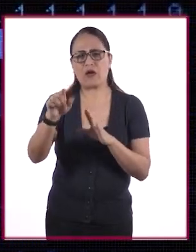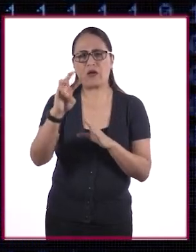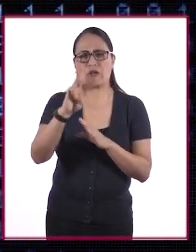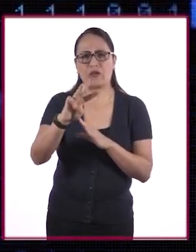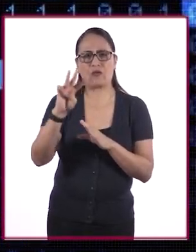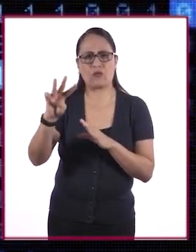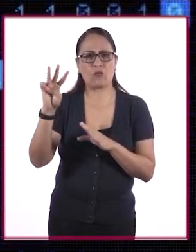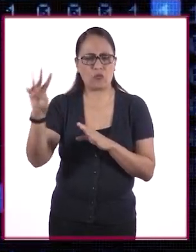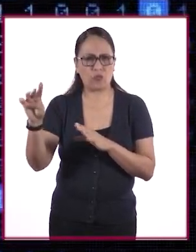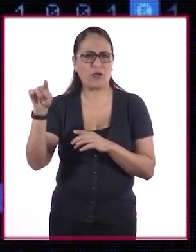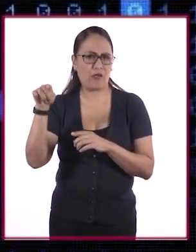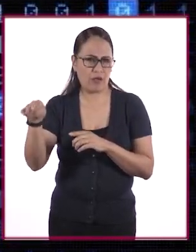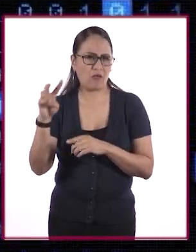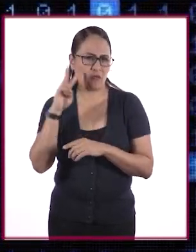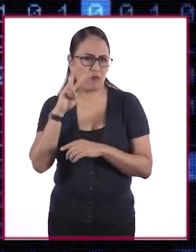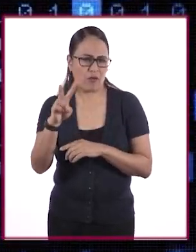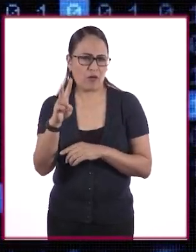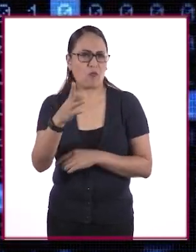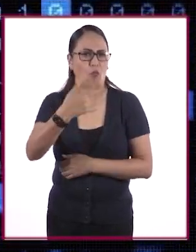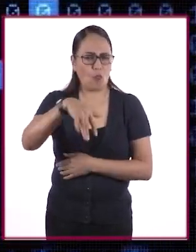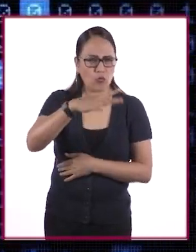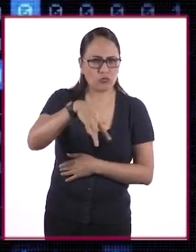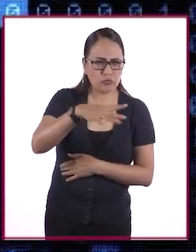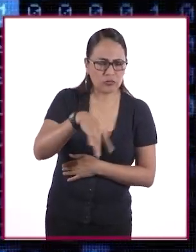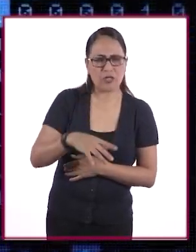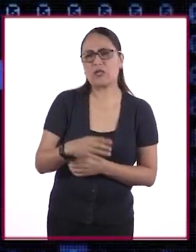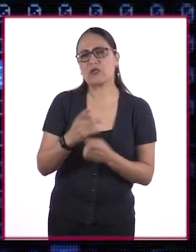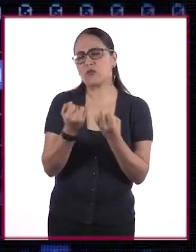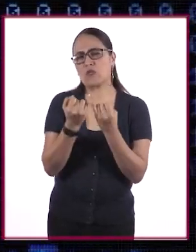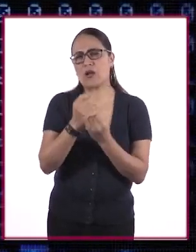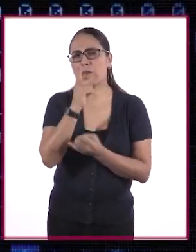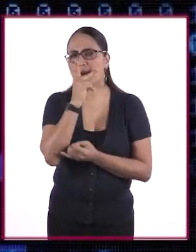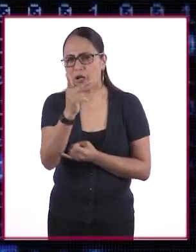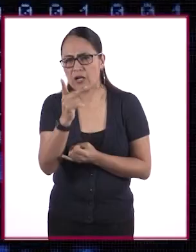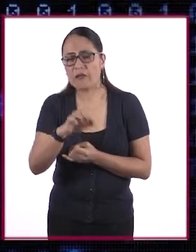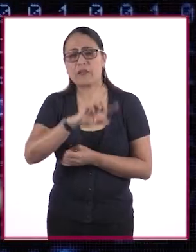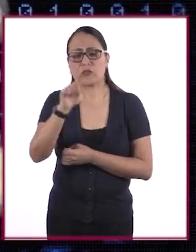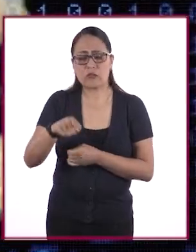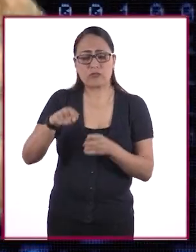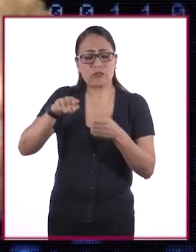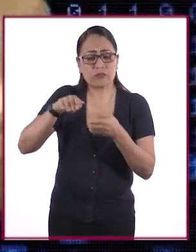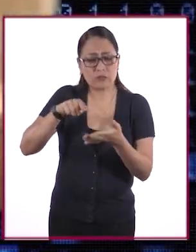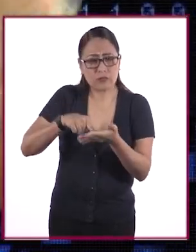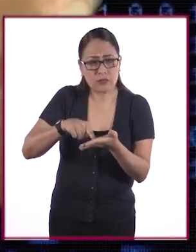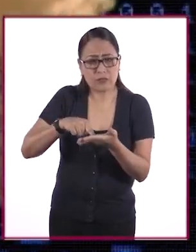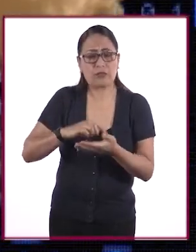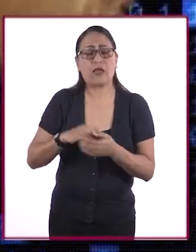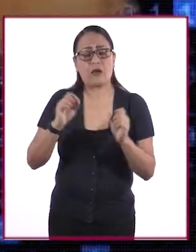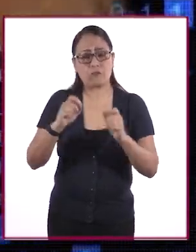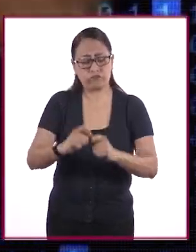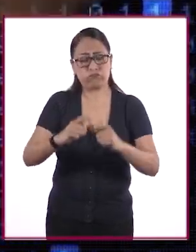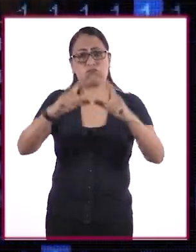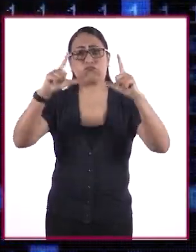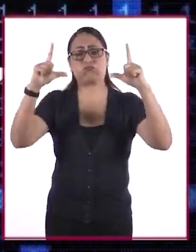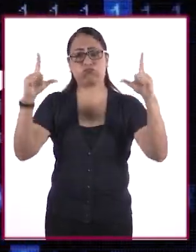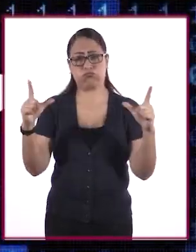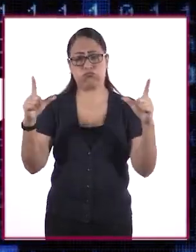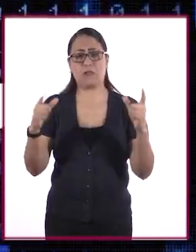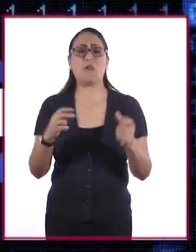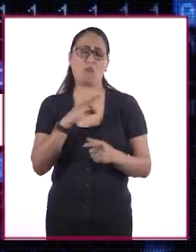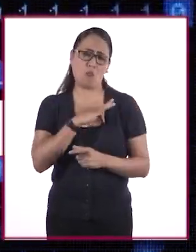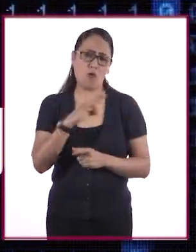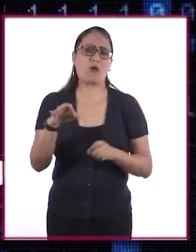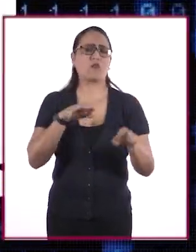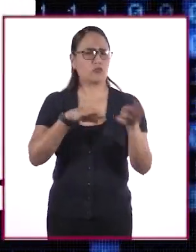Wide Web o www. Tan solo con escribir unas palabras y dar un clic, el mundo se abre a nuestros ojos. Podemos